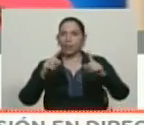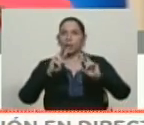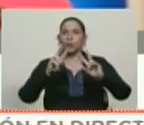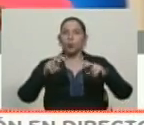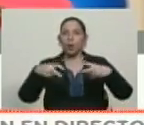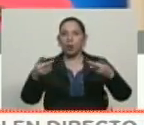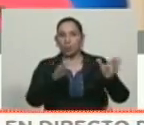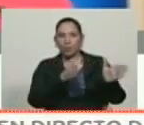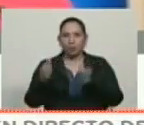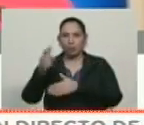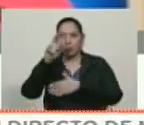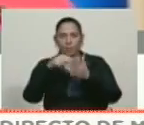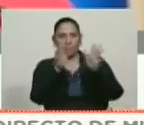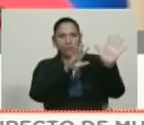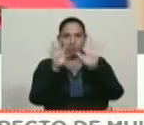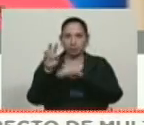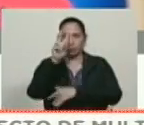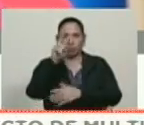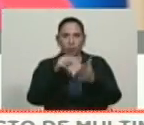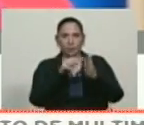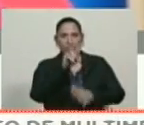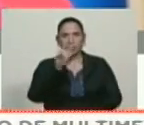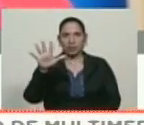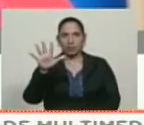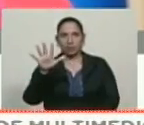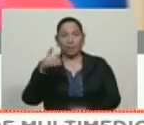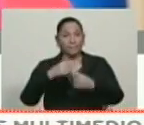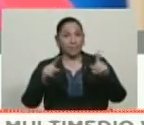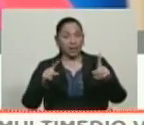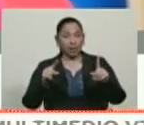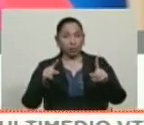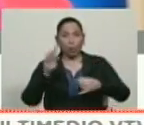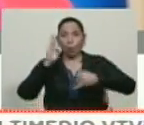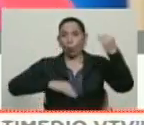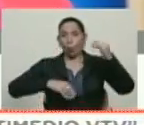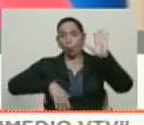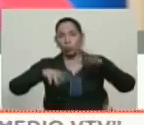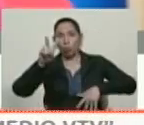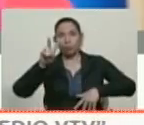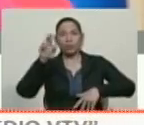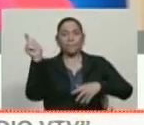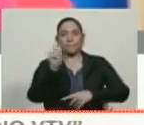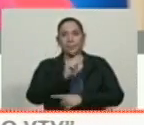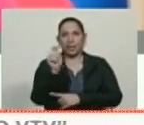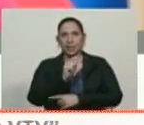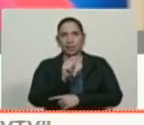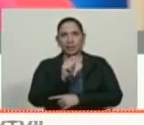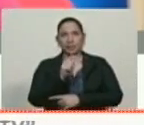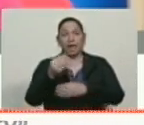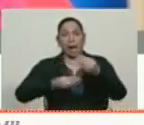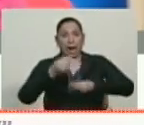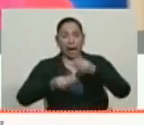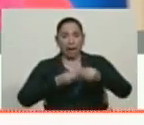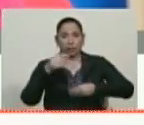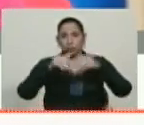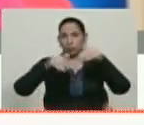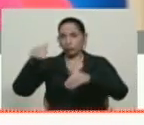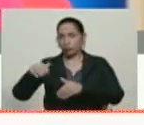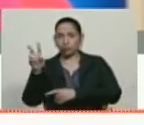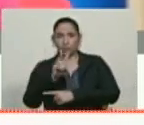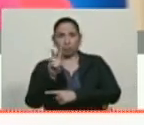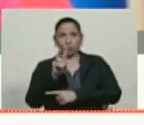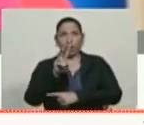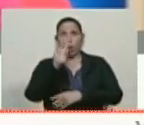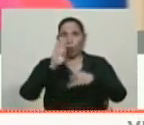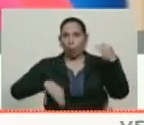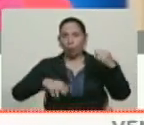mandato 2019-2025. Pero además en los últimos 12 meses Venezuela ha realizado 5 elecciones. Y en los últimos 20